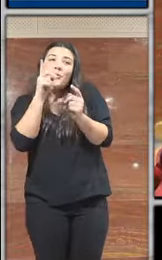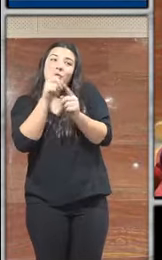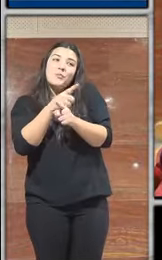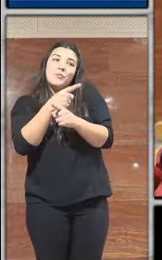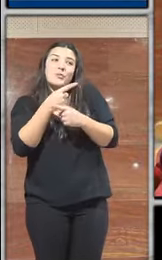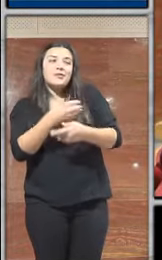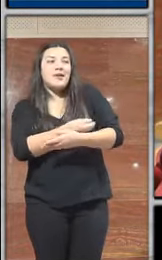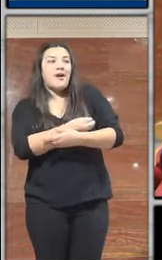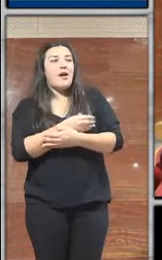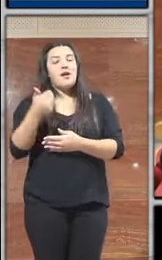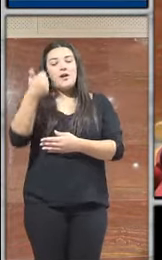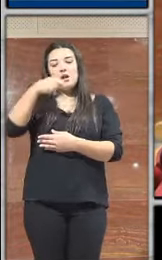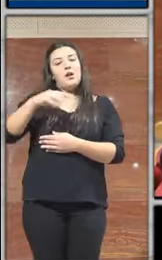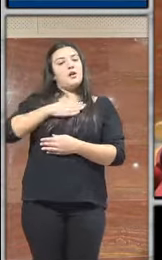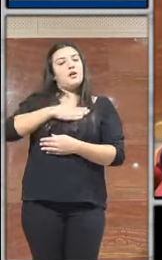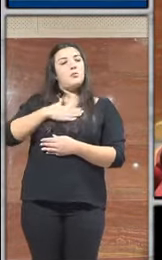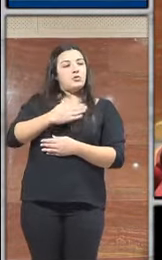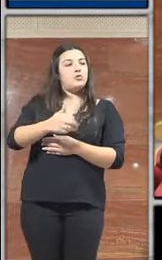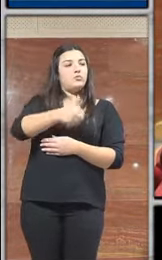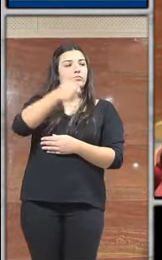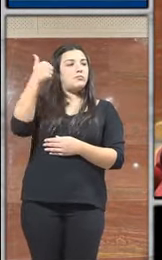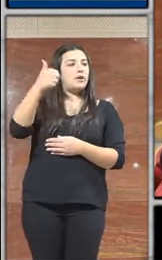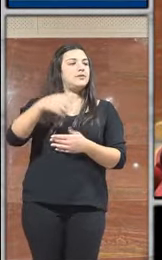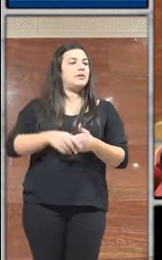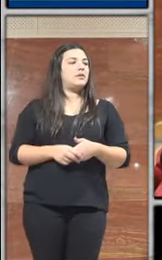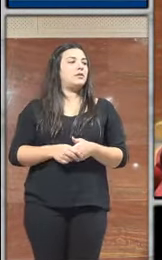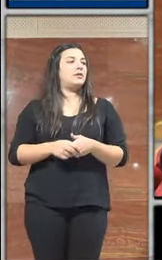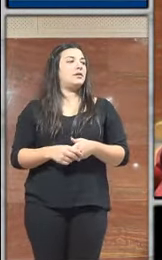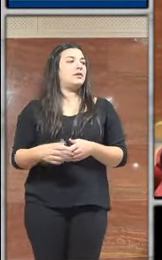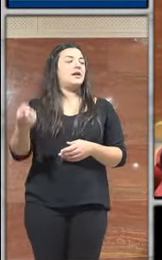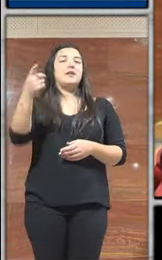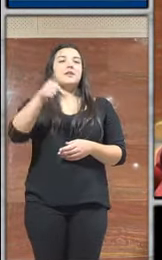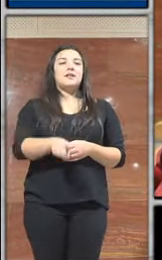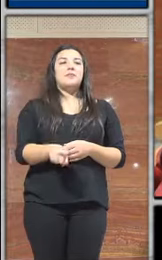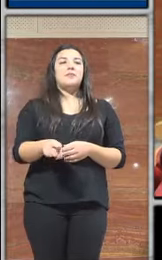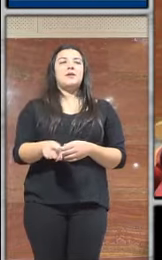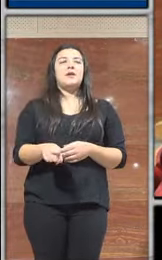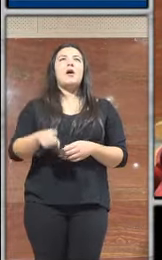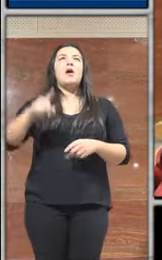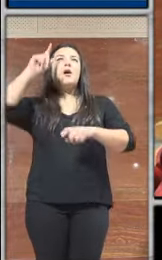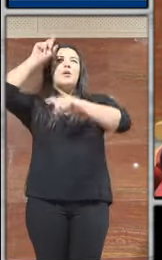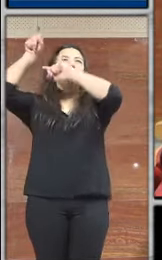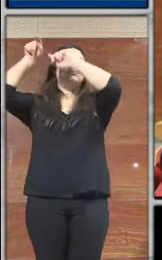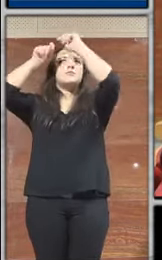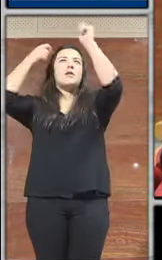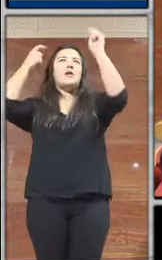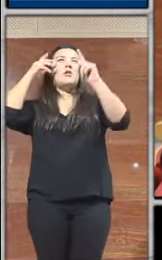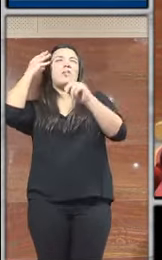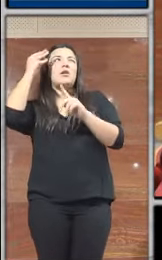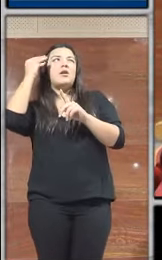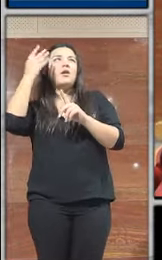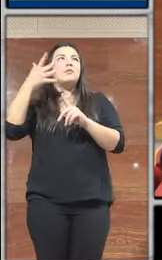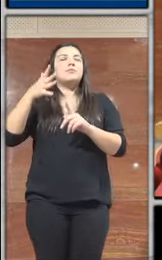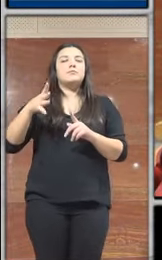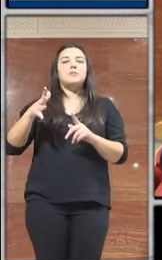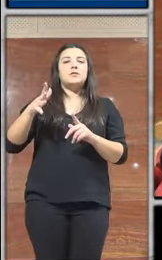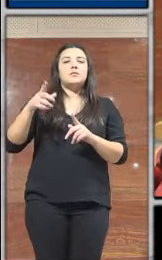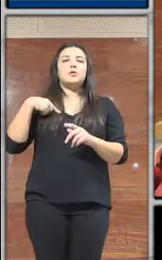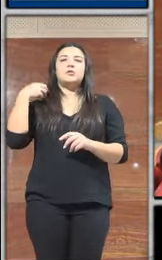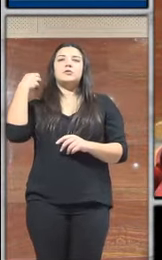agradable y tal. También he oído hablar y yo creo que por Zaragoza he oído yo que lo han utilizado